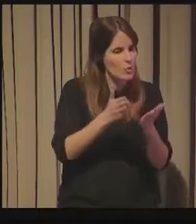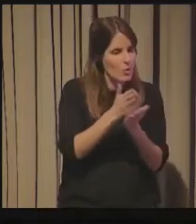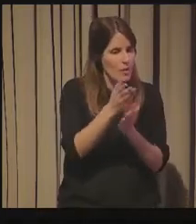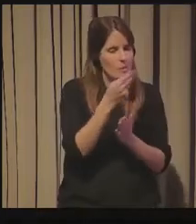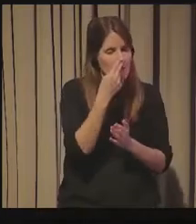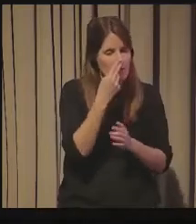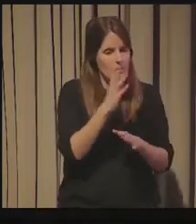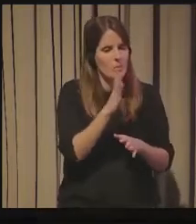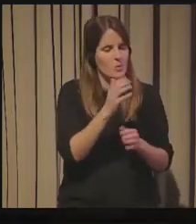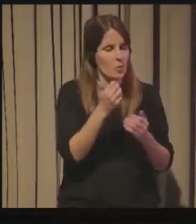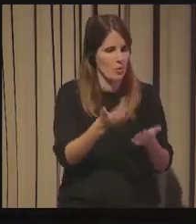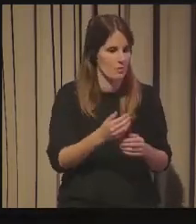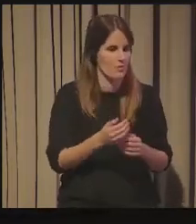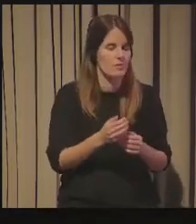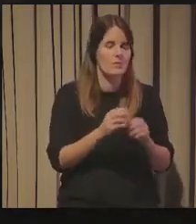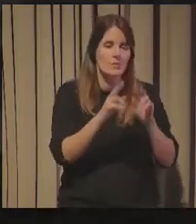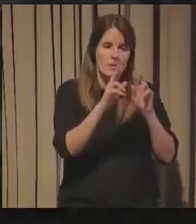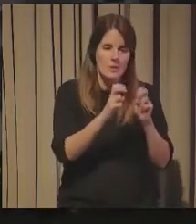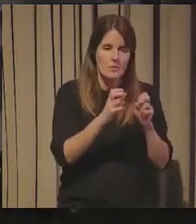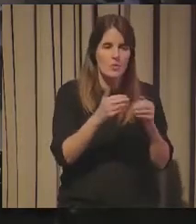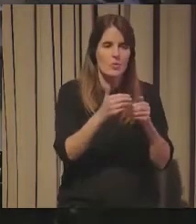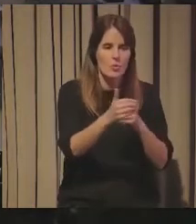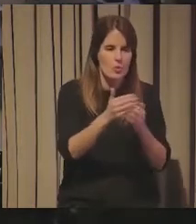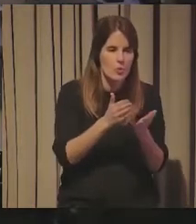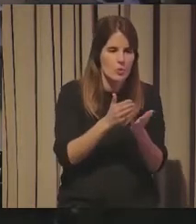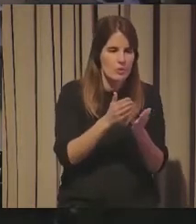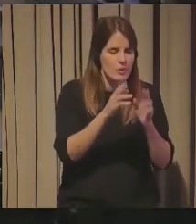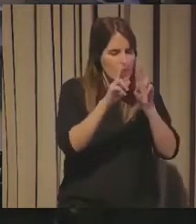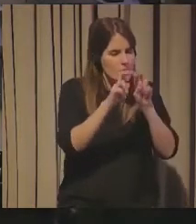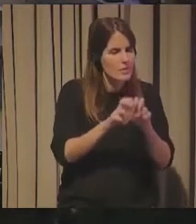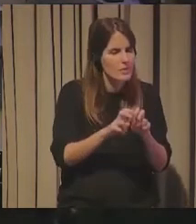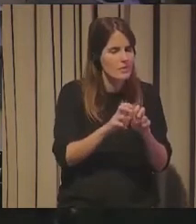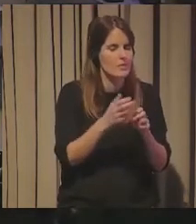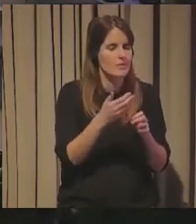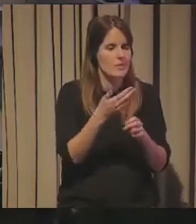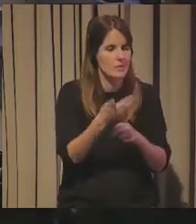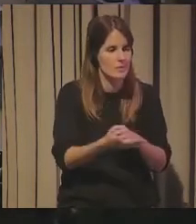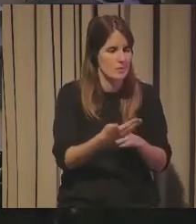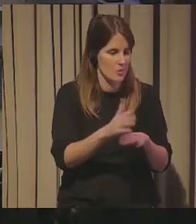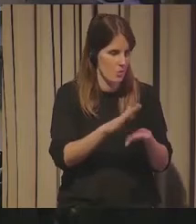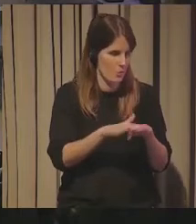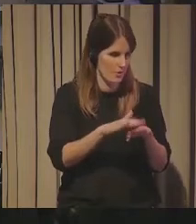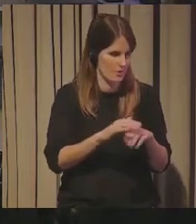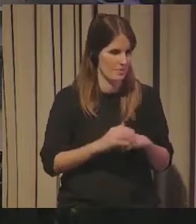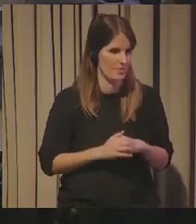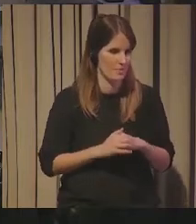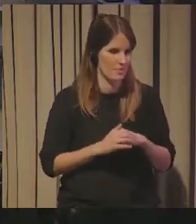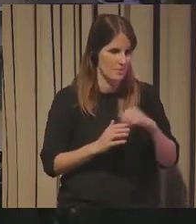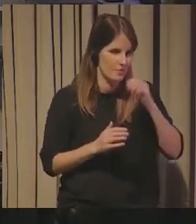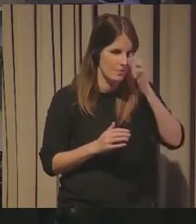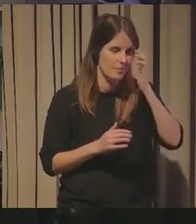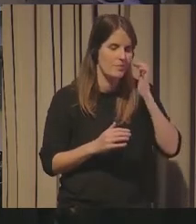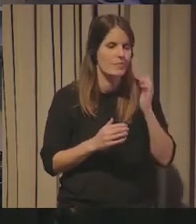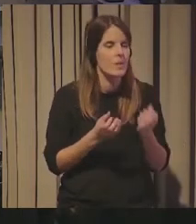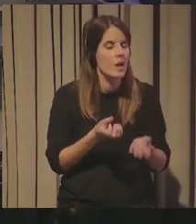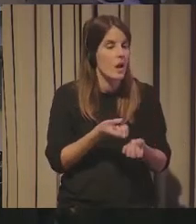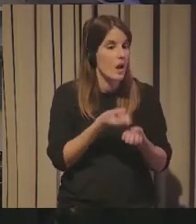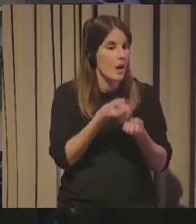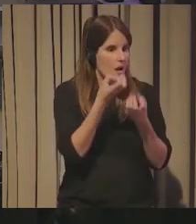tanta importancia este tema, puesto que se trata de, no sé cómo decirlo, se trata de un relato